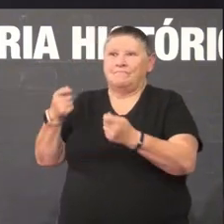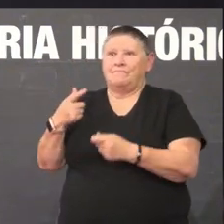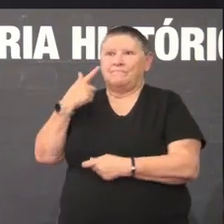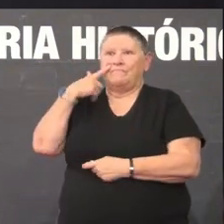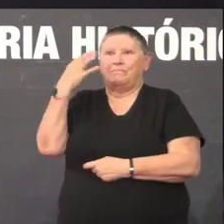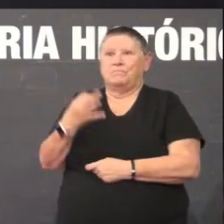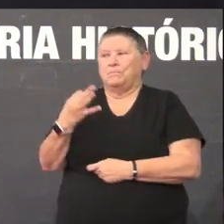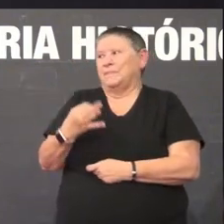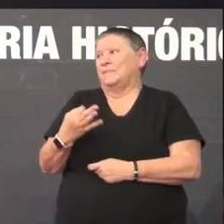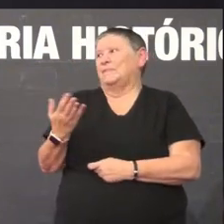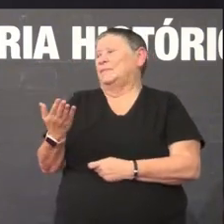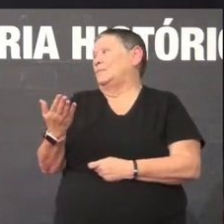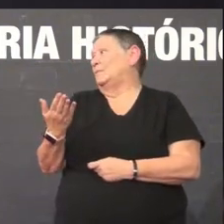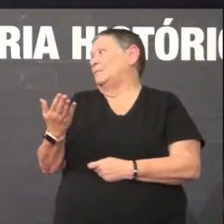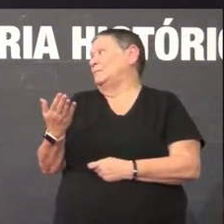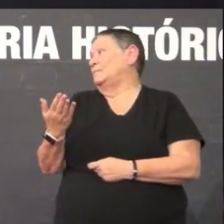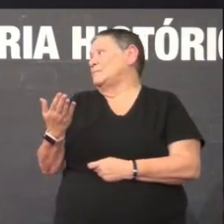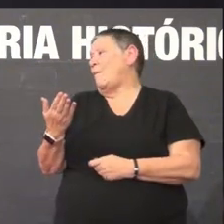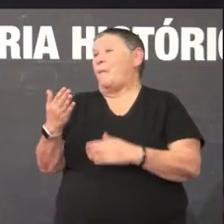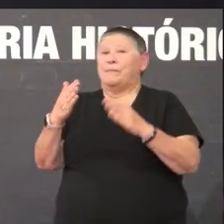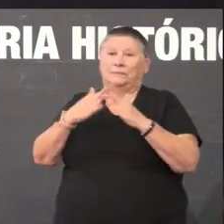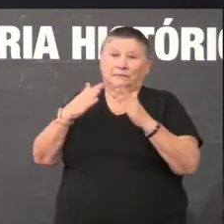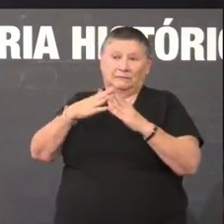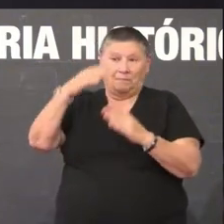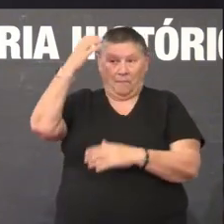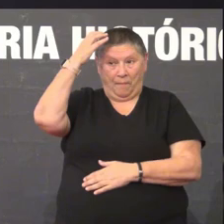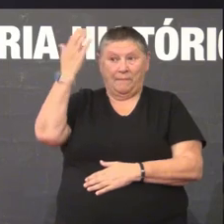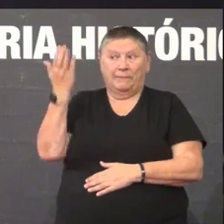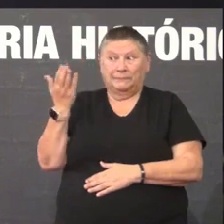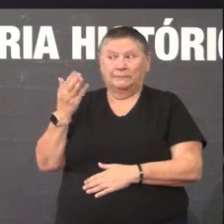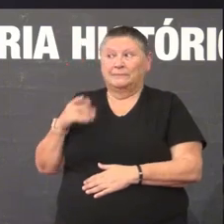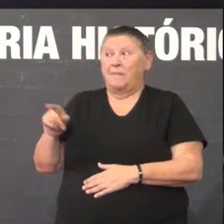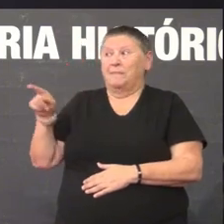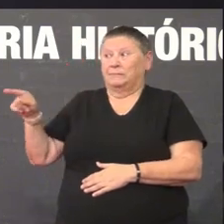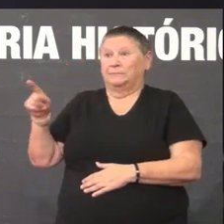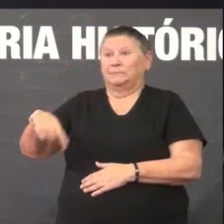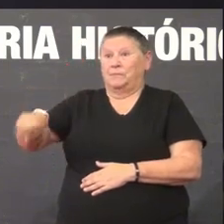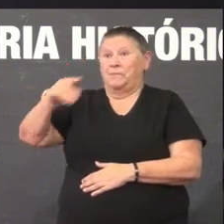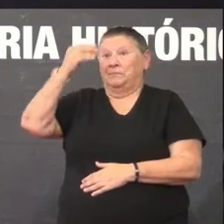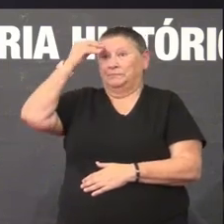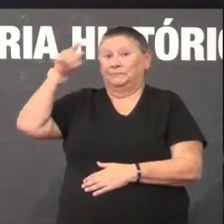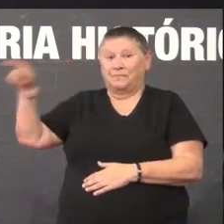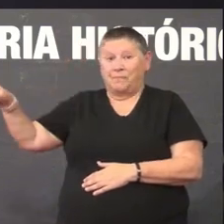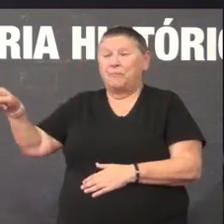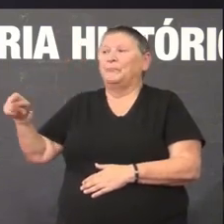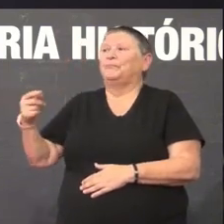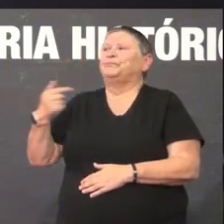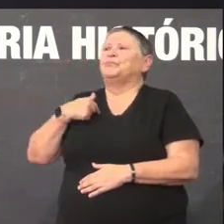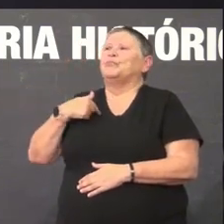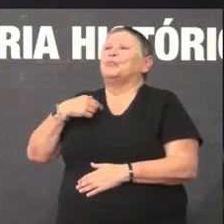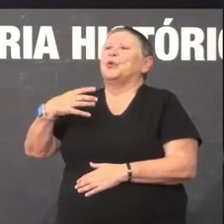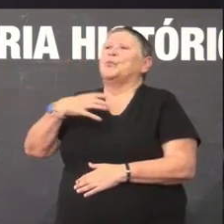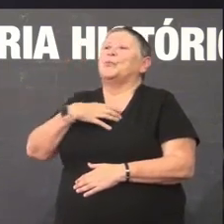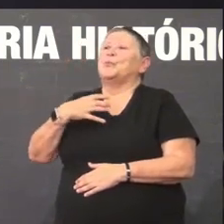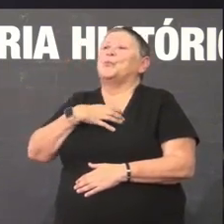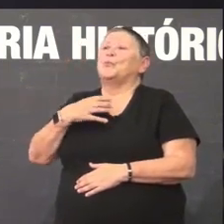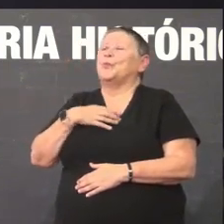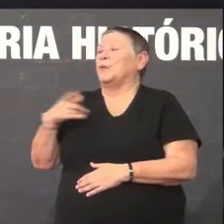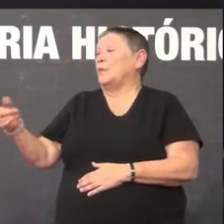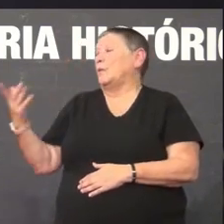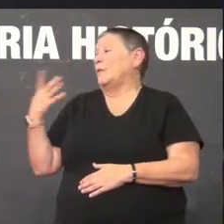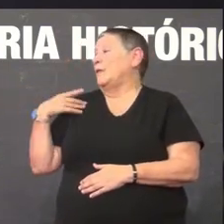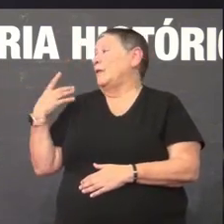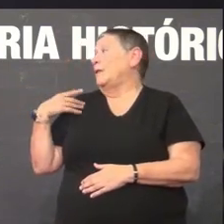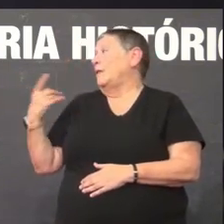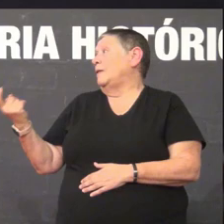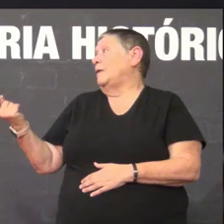peligro al tuyo. ¿Ella adquiere esa importancia? Sí. Lo que pasa es que yo no me puedo resistir cuando veo que hace el podcast, que quieres que te